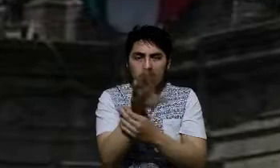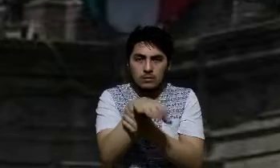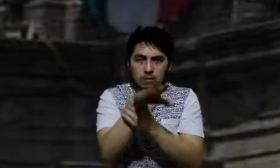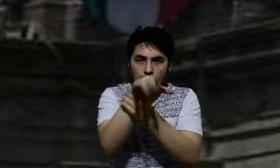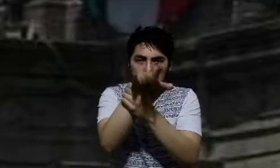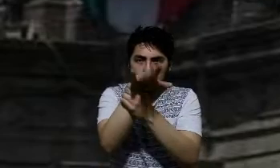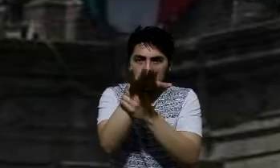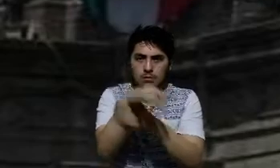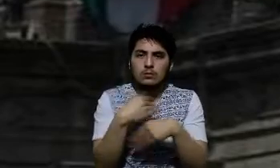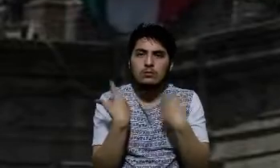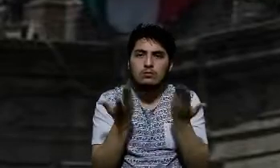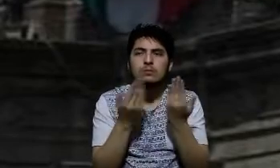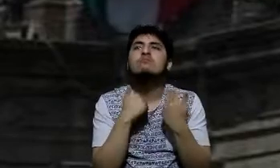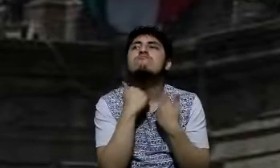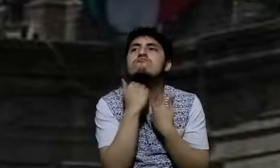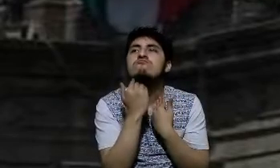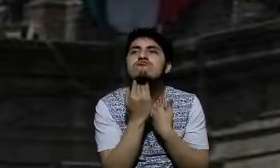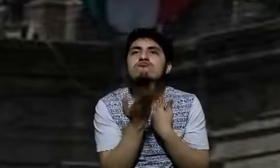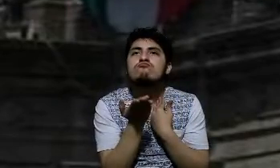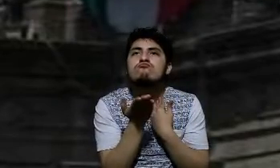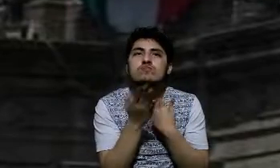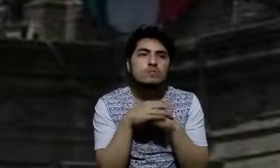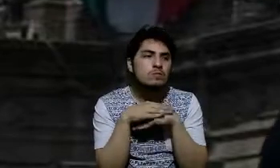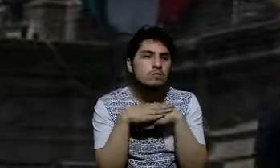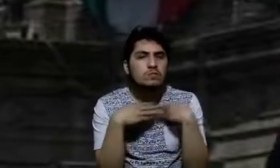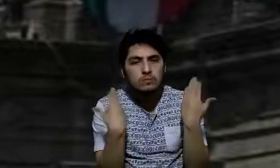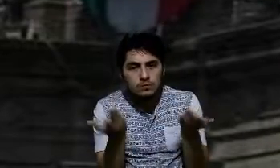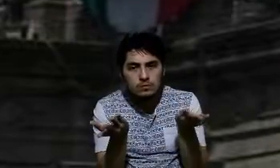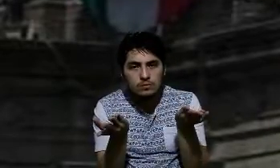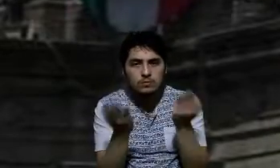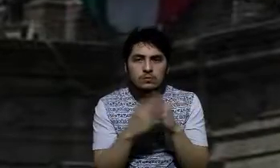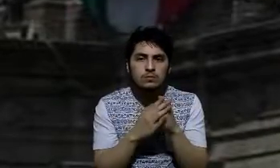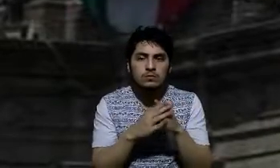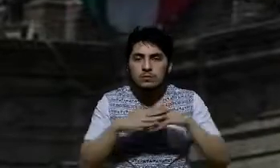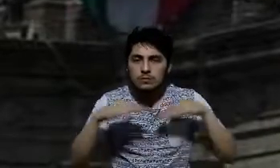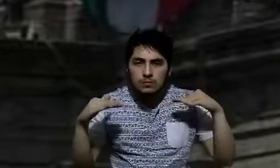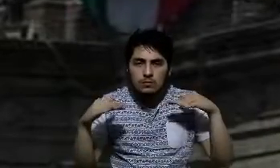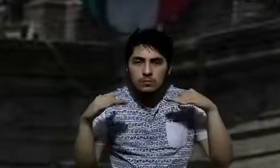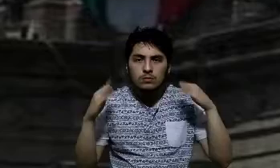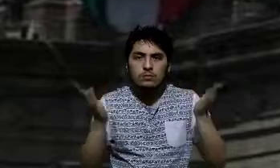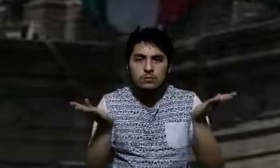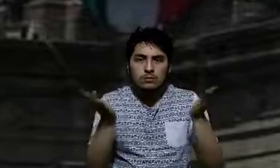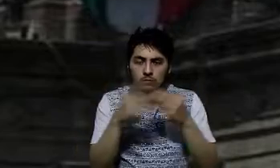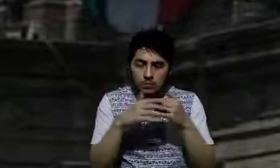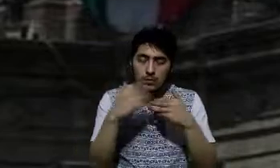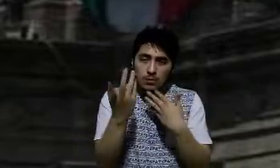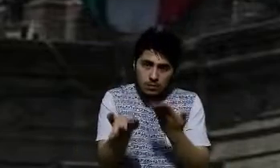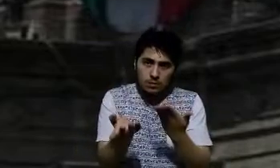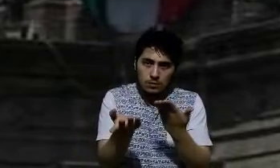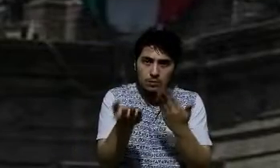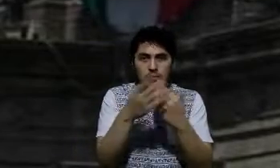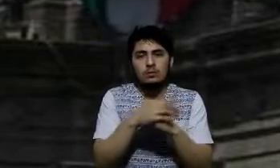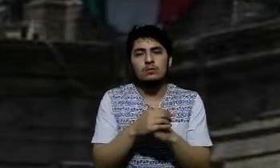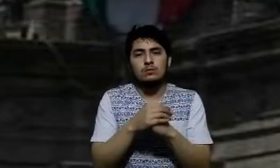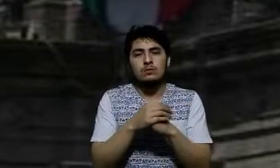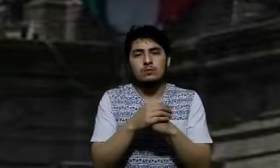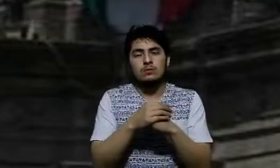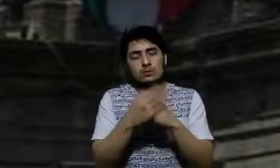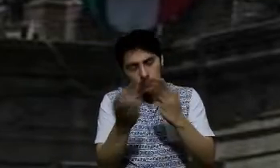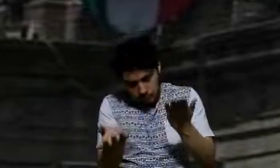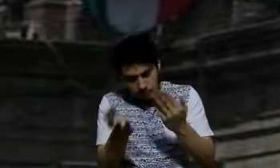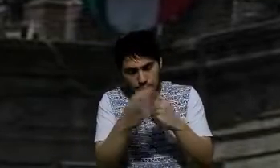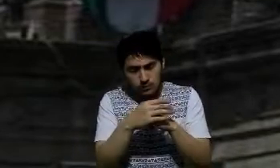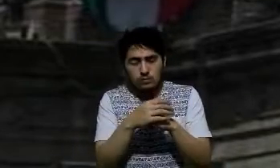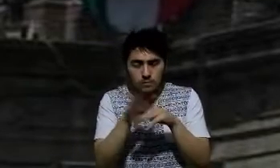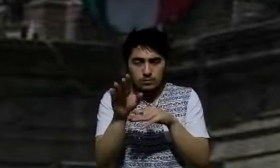los asesinos y los rateros ya no van a tener la necesidad de salir a buscar su bolso o su celular. No, porque yo,